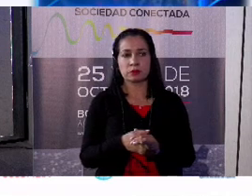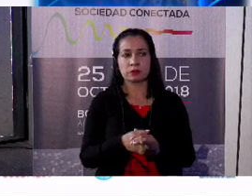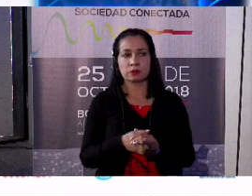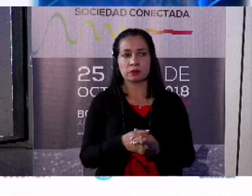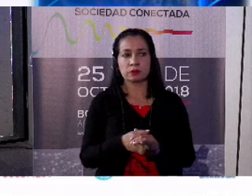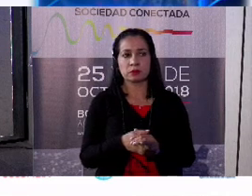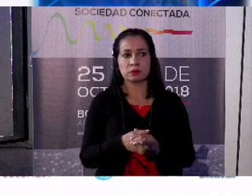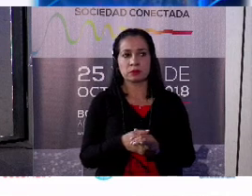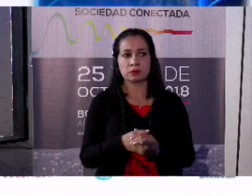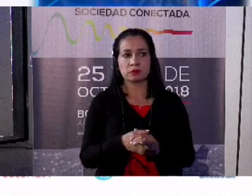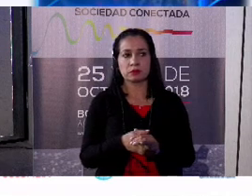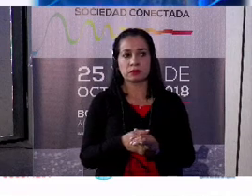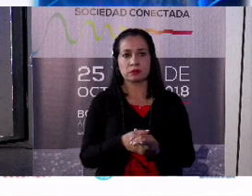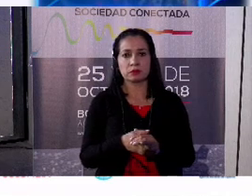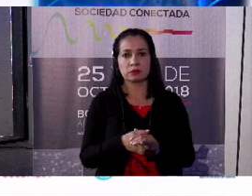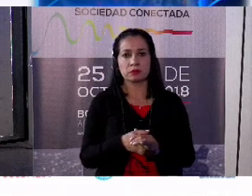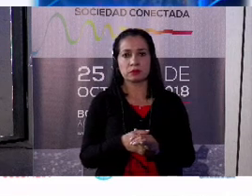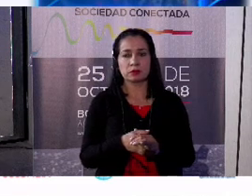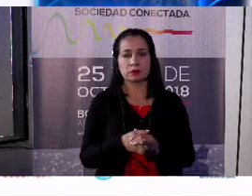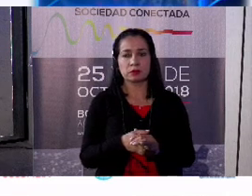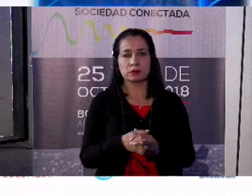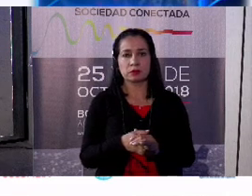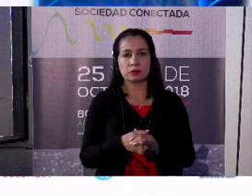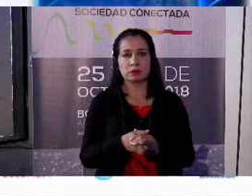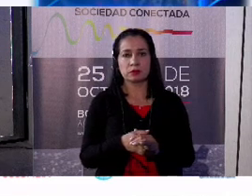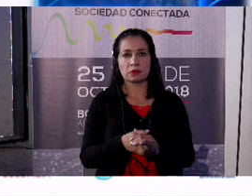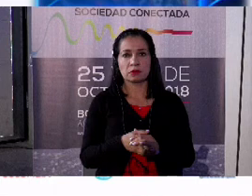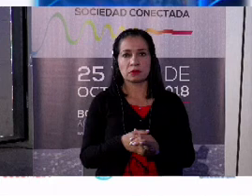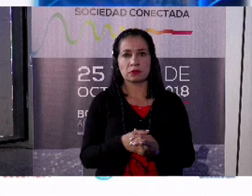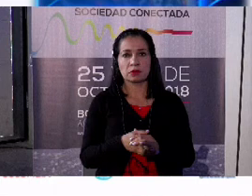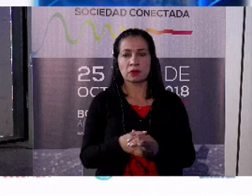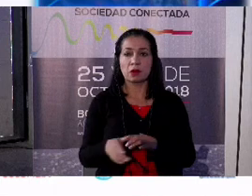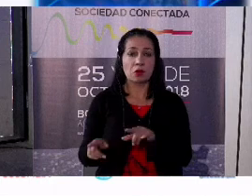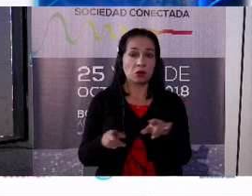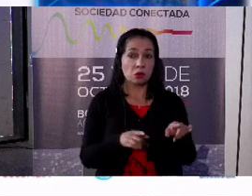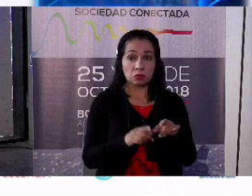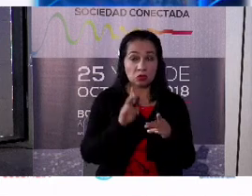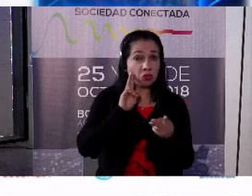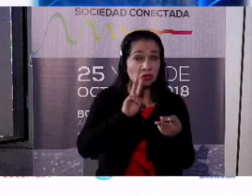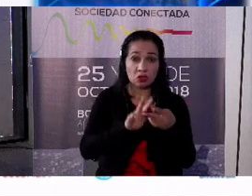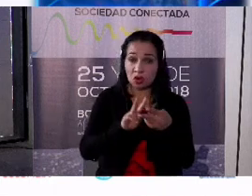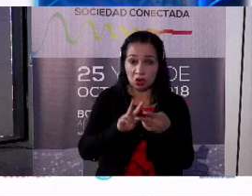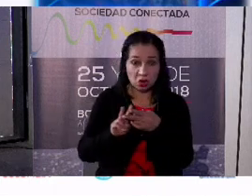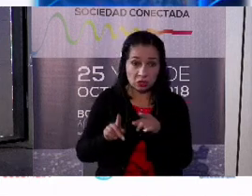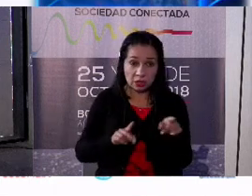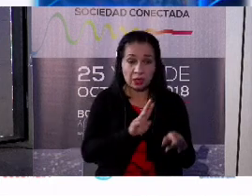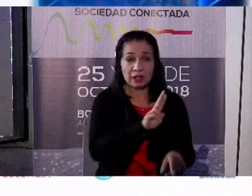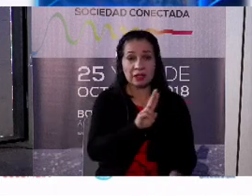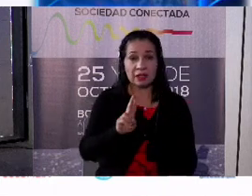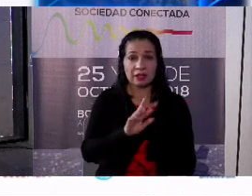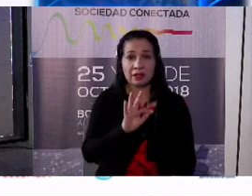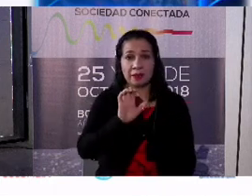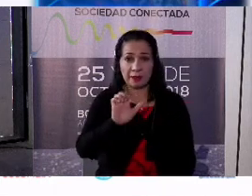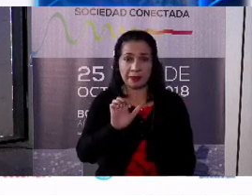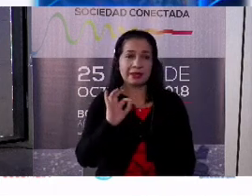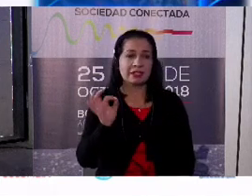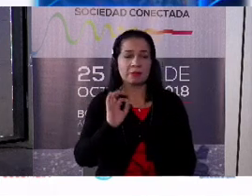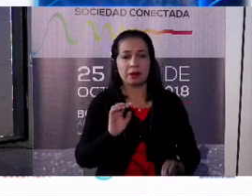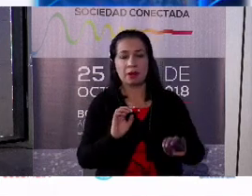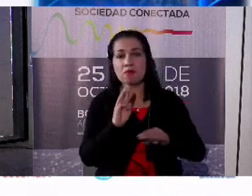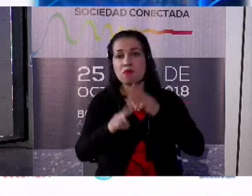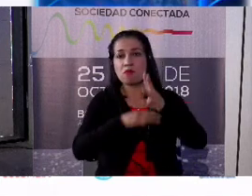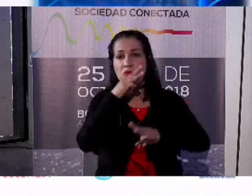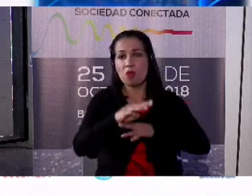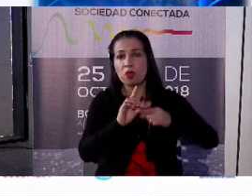servicios para algunos de ustedes que no sepan ZT siempre ha estado en los primeros tres puestos a nivel